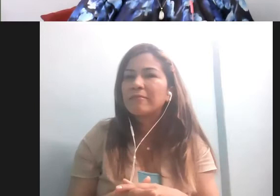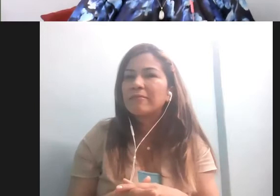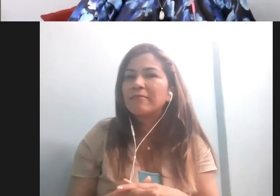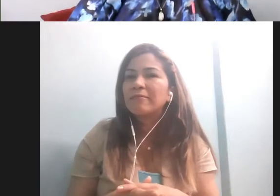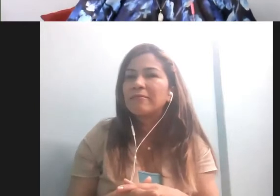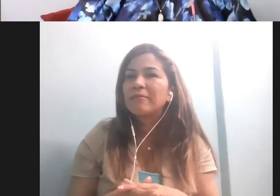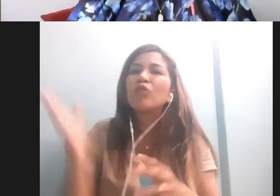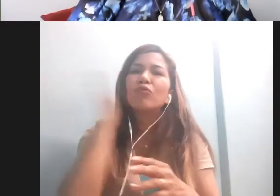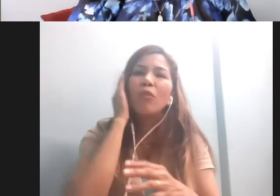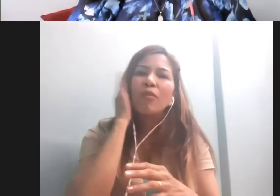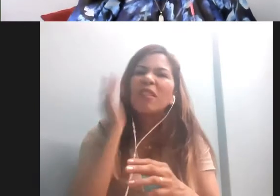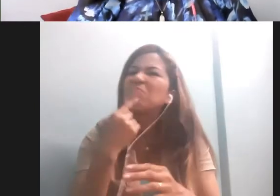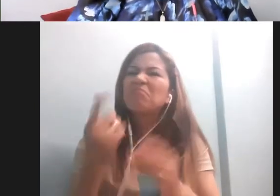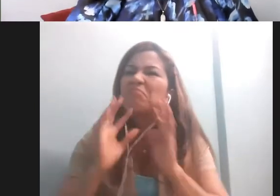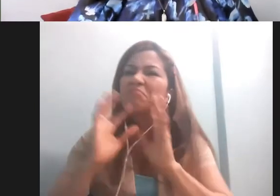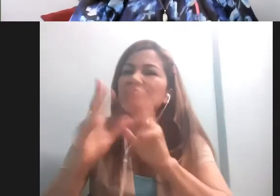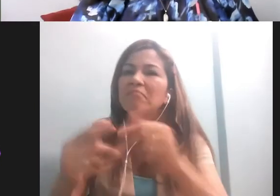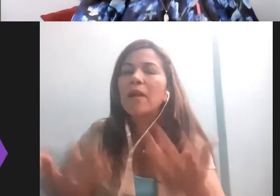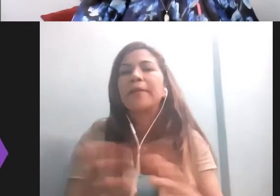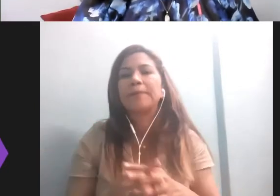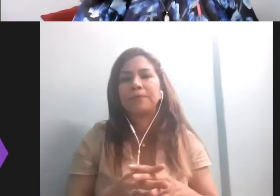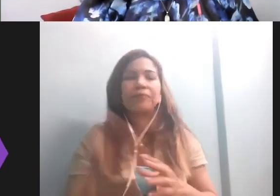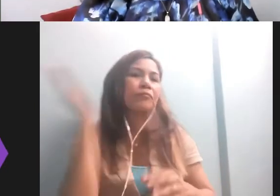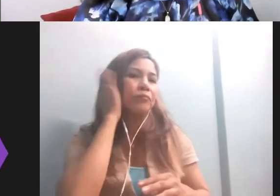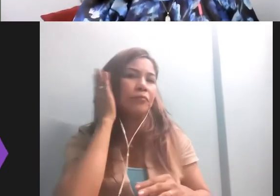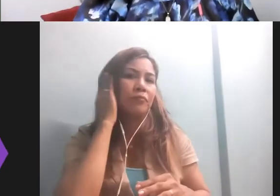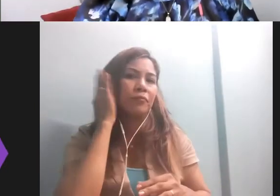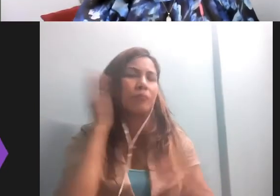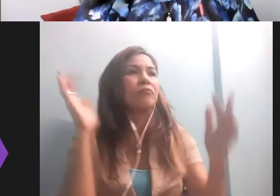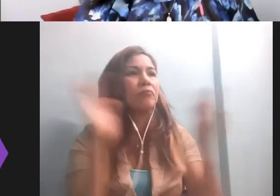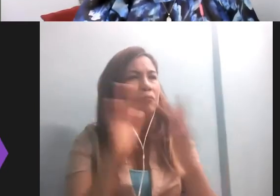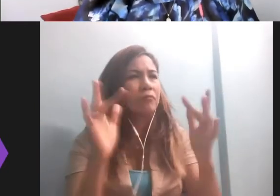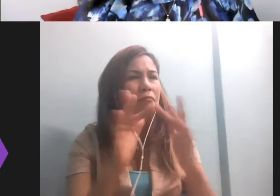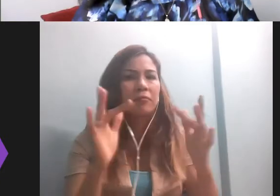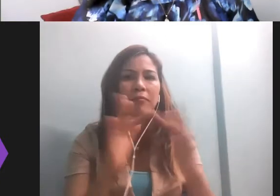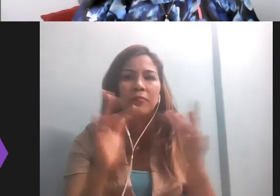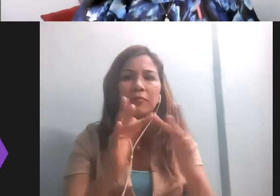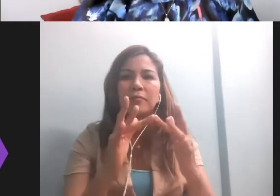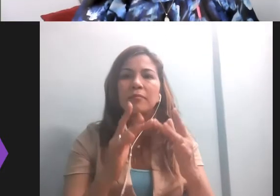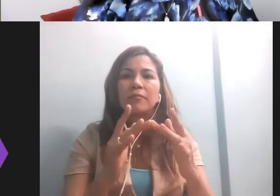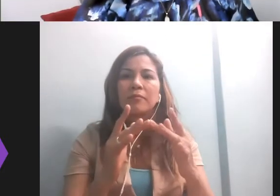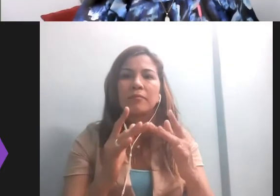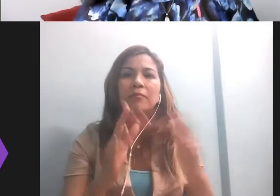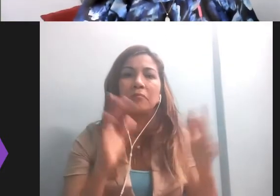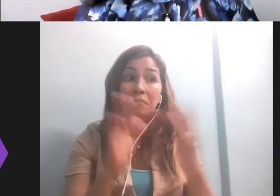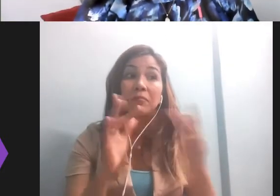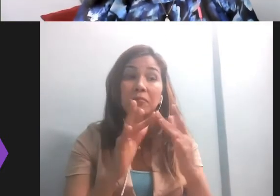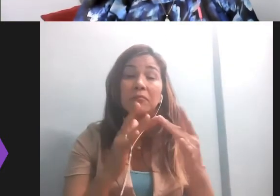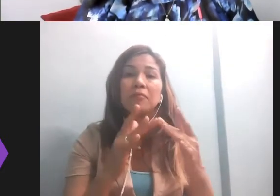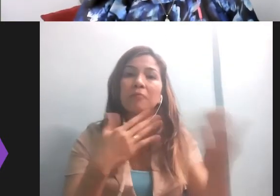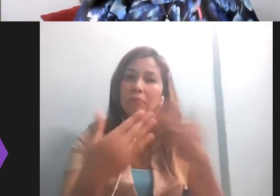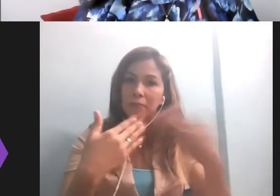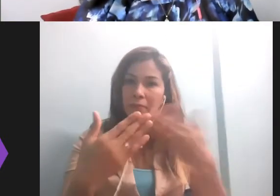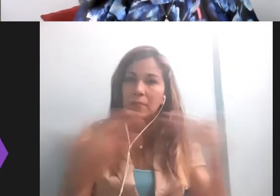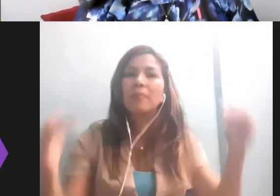sordas? No, lo que pasa es que por lo menos las personas sordas con las que tengo contacto, que incluso he estado hablando con unos de ellos, porque casualmente por temas del